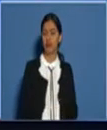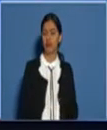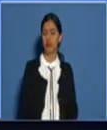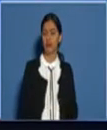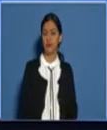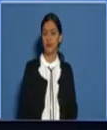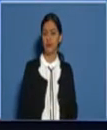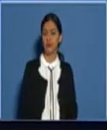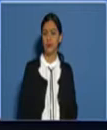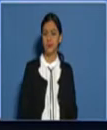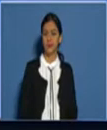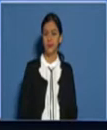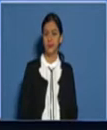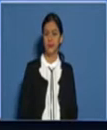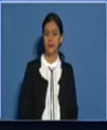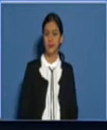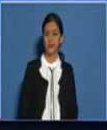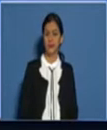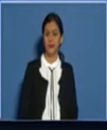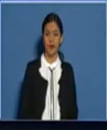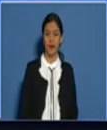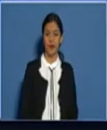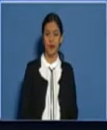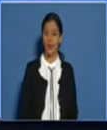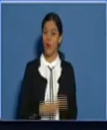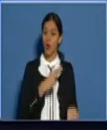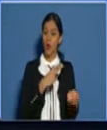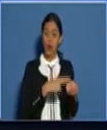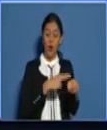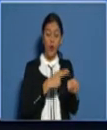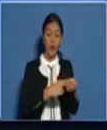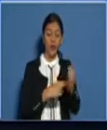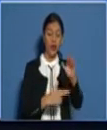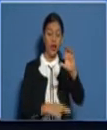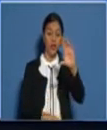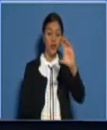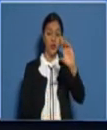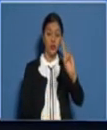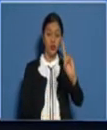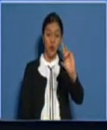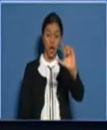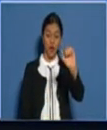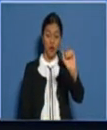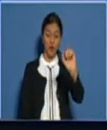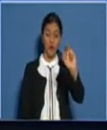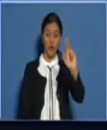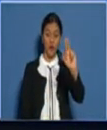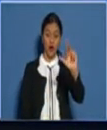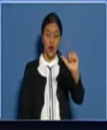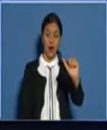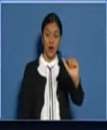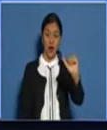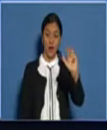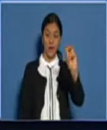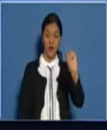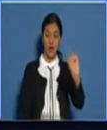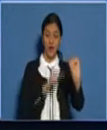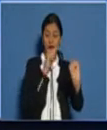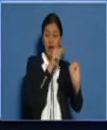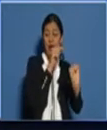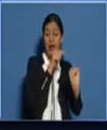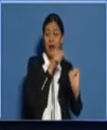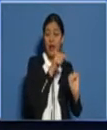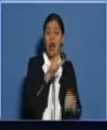comenzando con el Complejo Hospitalario Dr. Anulfo Arias Madrid, quien a partir de